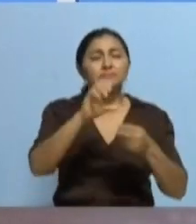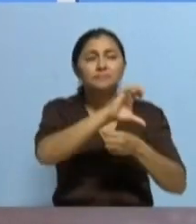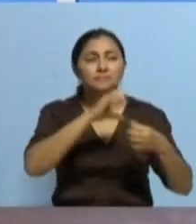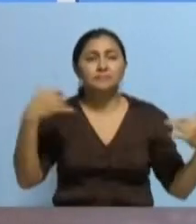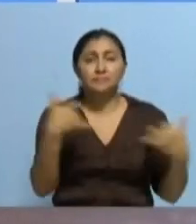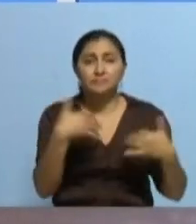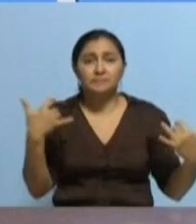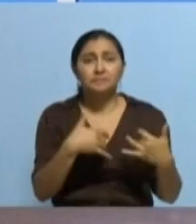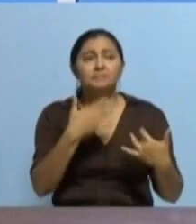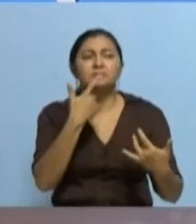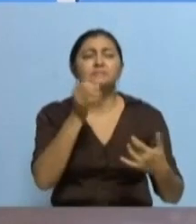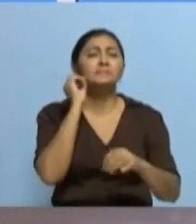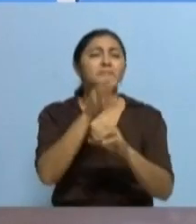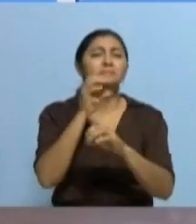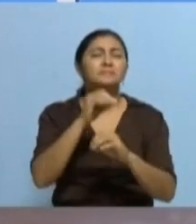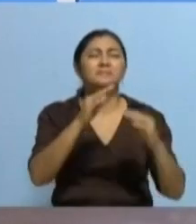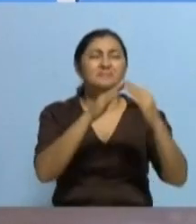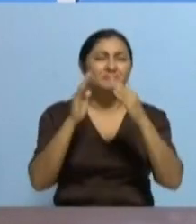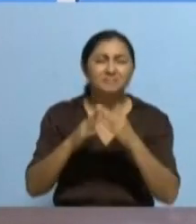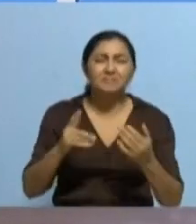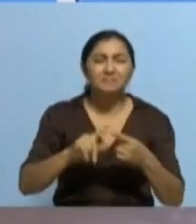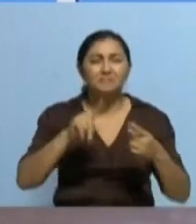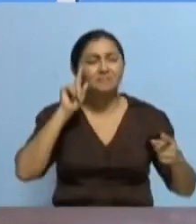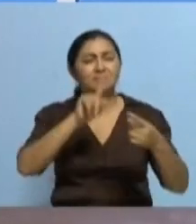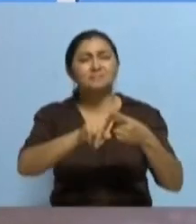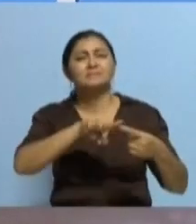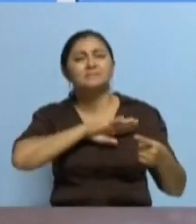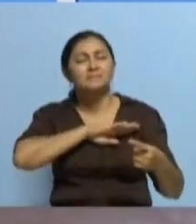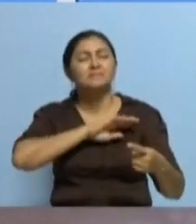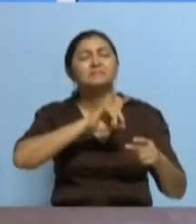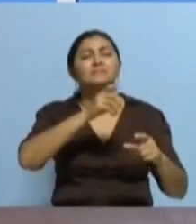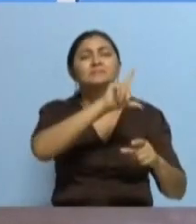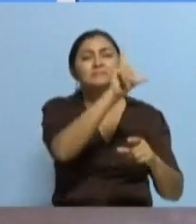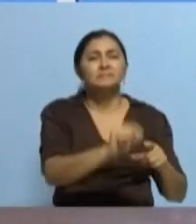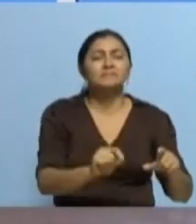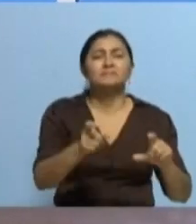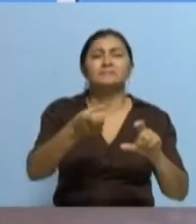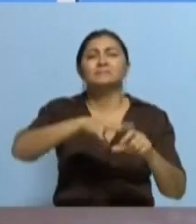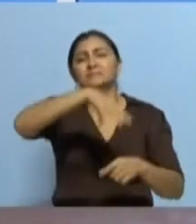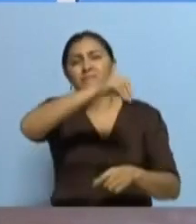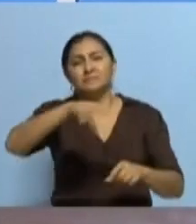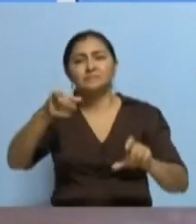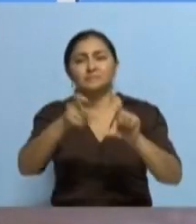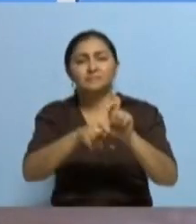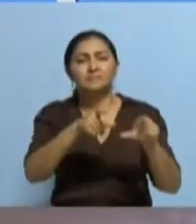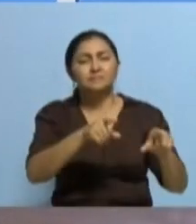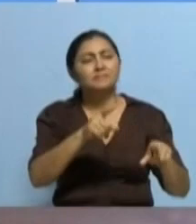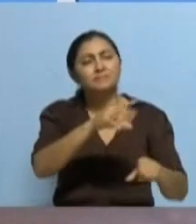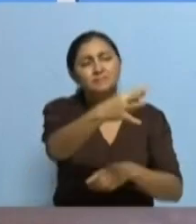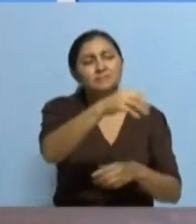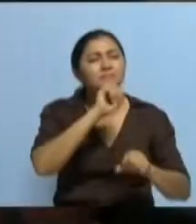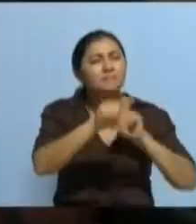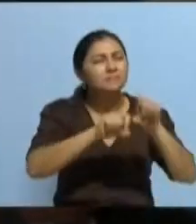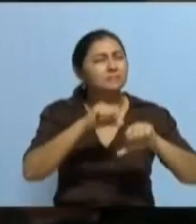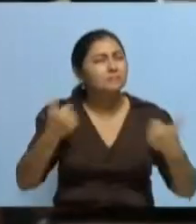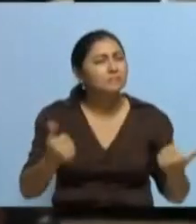Vivienda dirigido a los alcaldes del Cesar, La Guajira y El Magdalena para orientarlos en la construcción de sus planes de desarrollo en materia de